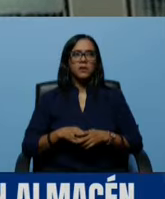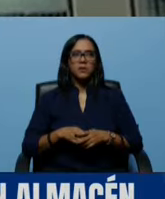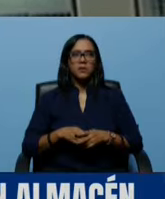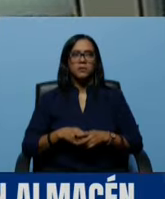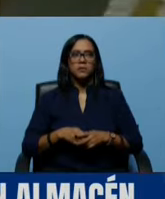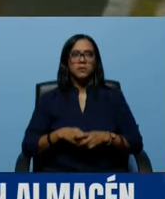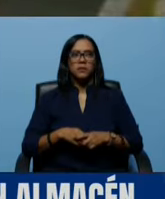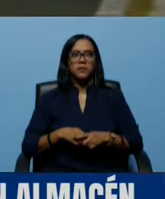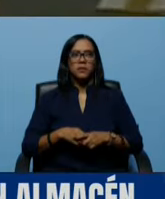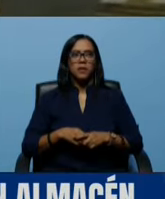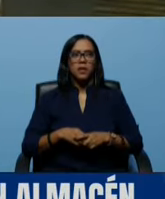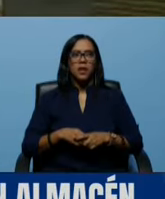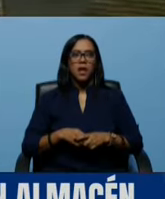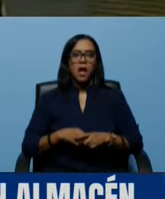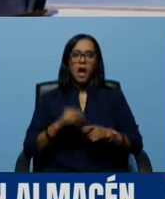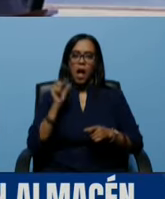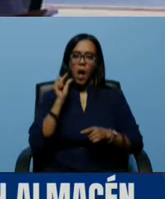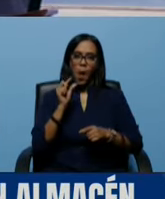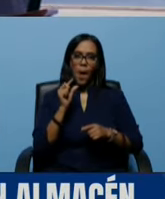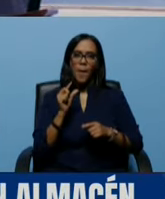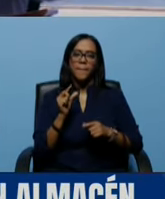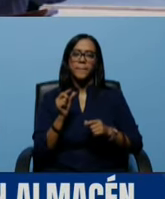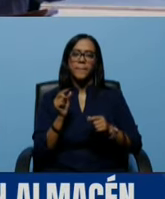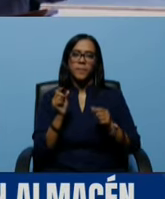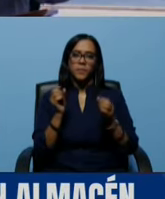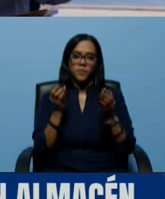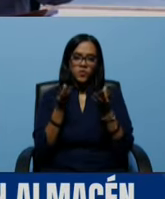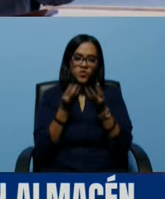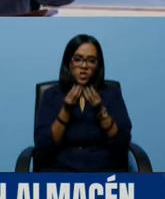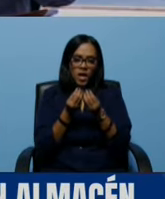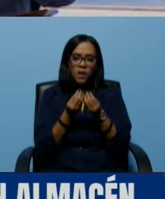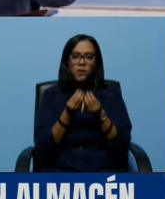a un puñado de hombres valientes